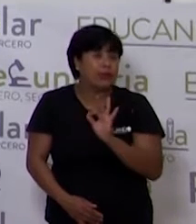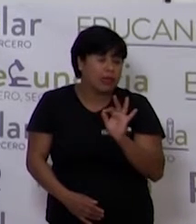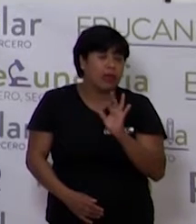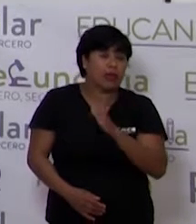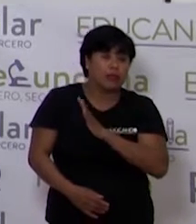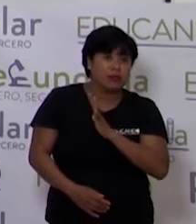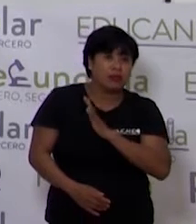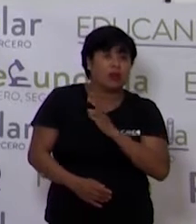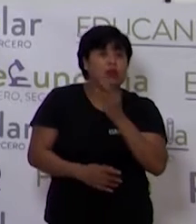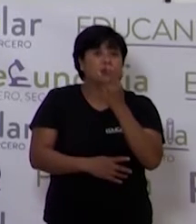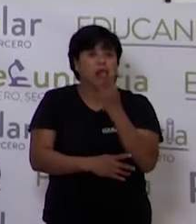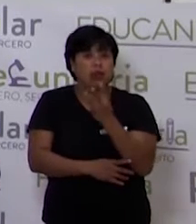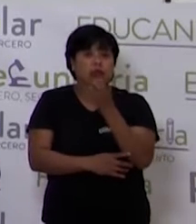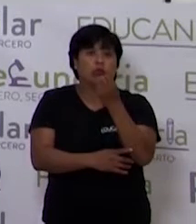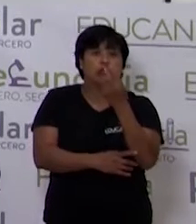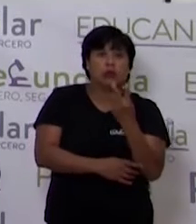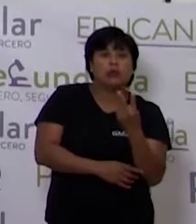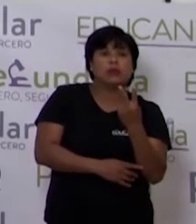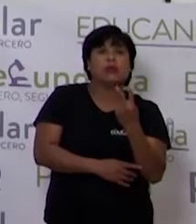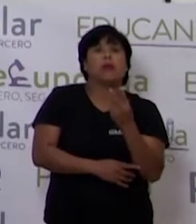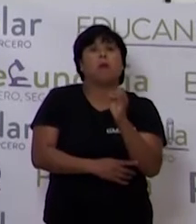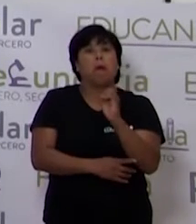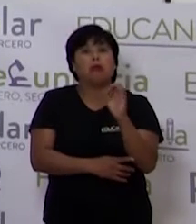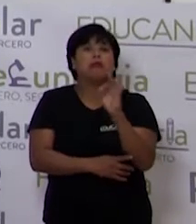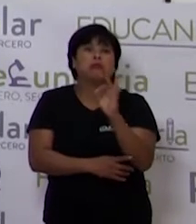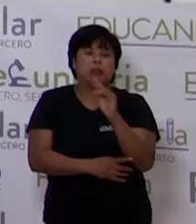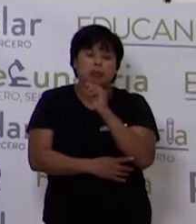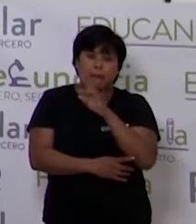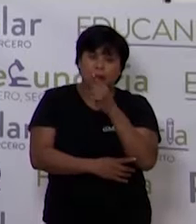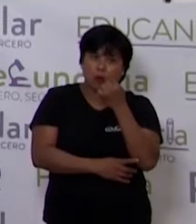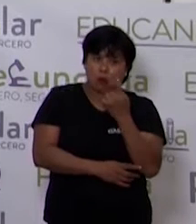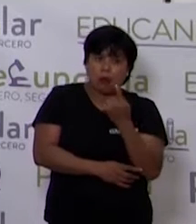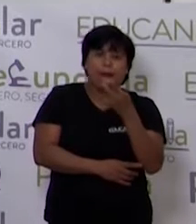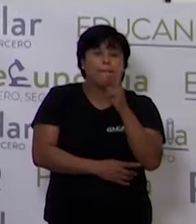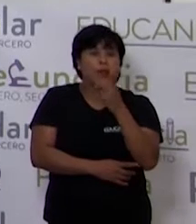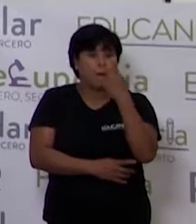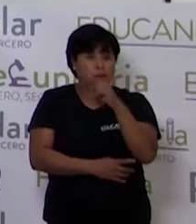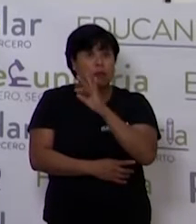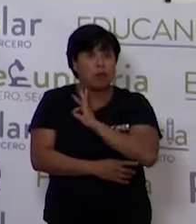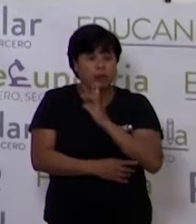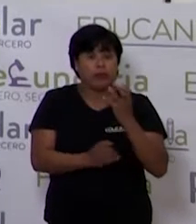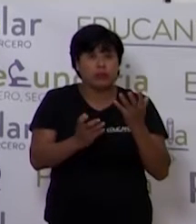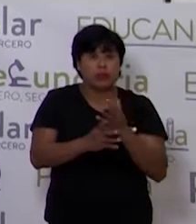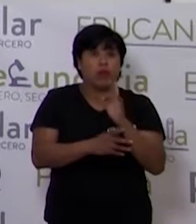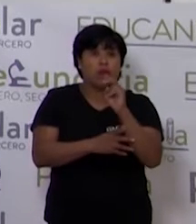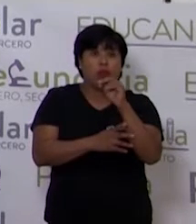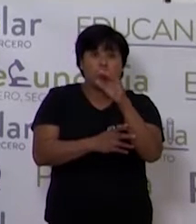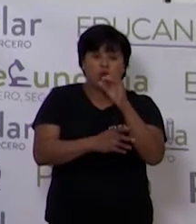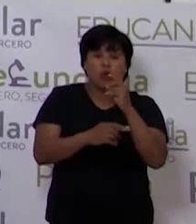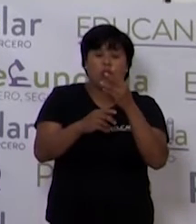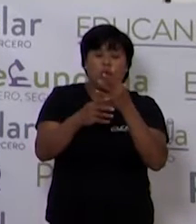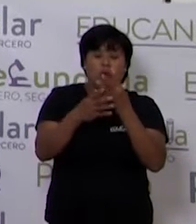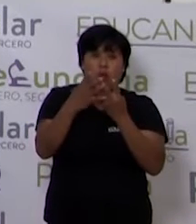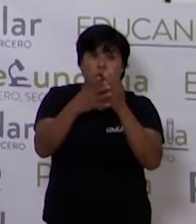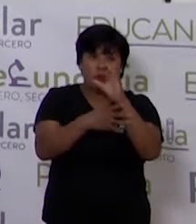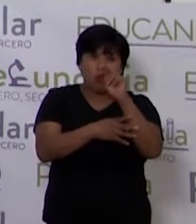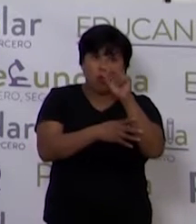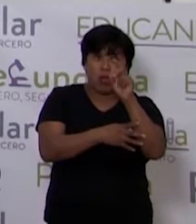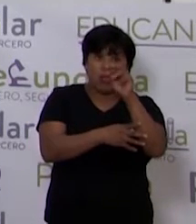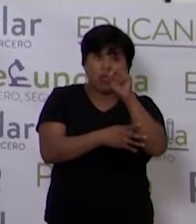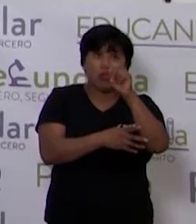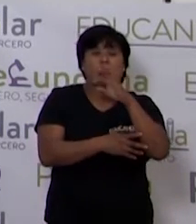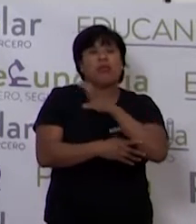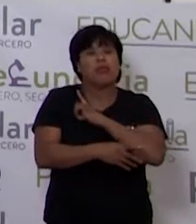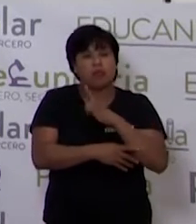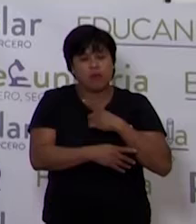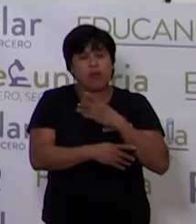Pueden estar los tres, pueden estar los dos o inclusive una, pero para que sea función cuadrática, a fuerza tiene que estar